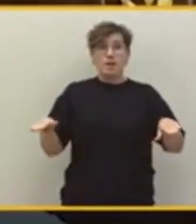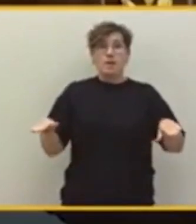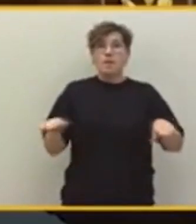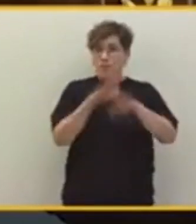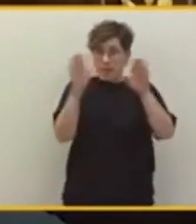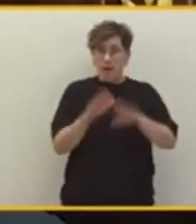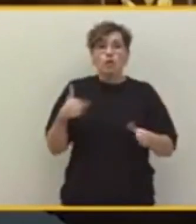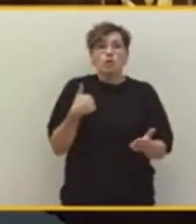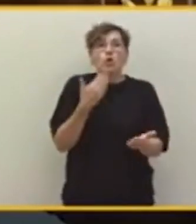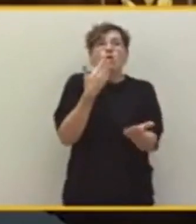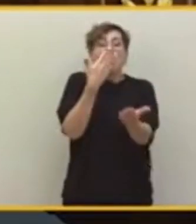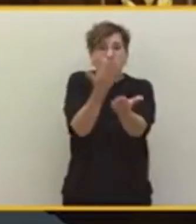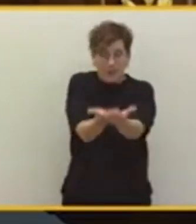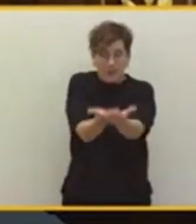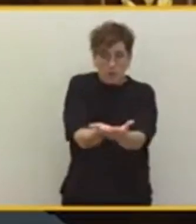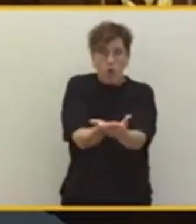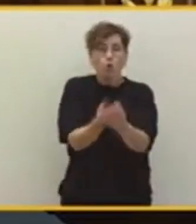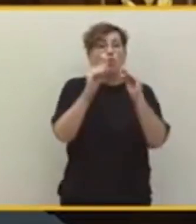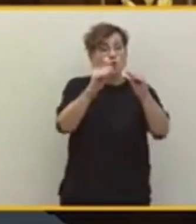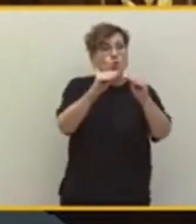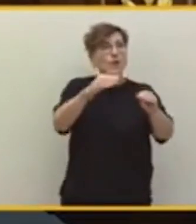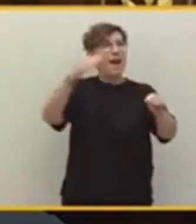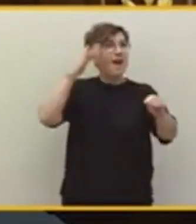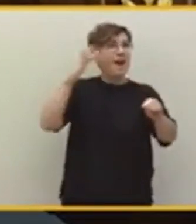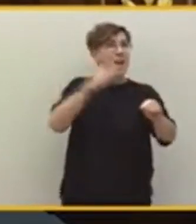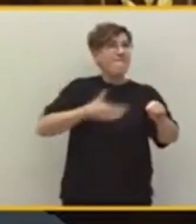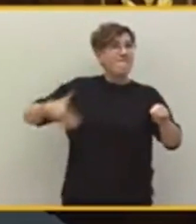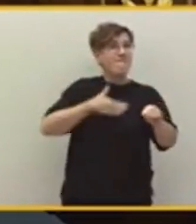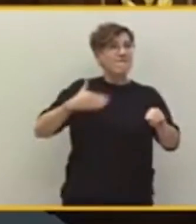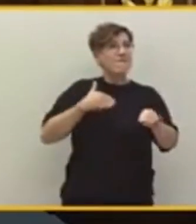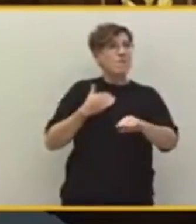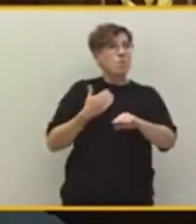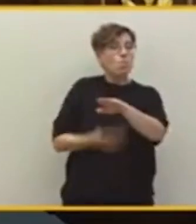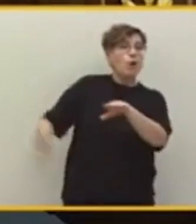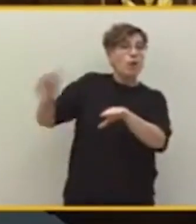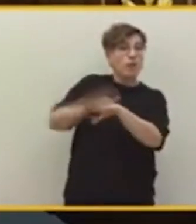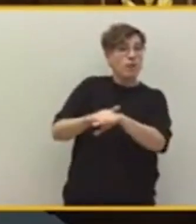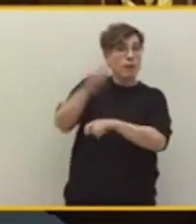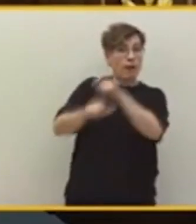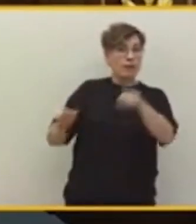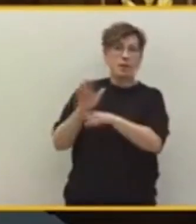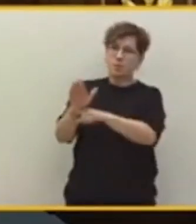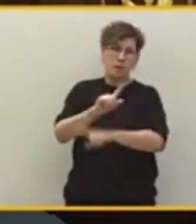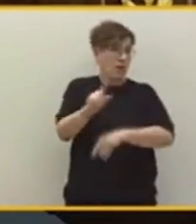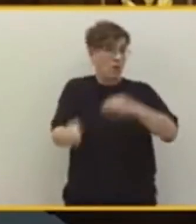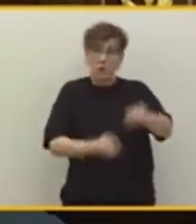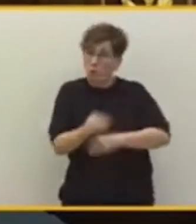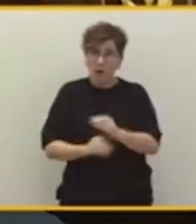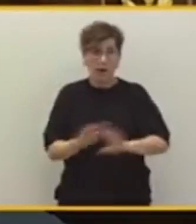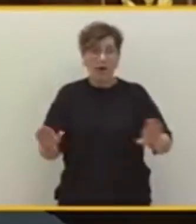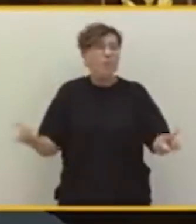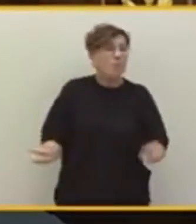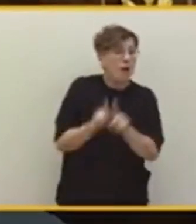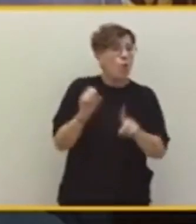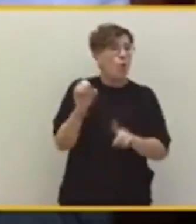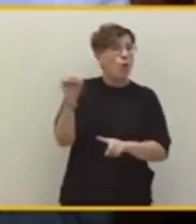que no quieran más a sus deseos que a toda la gente que tenemos que representar. Compartan o no lo que ustedes